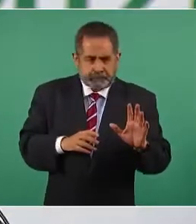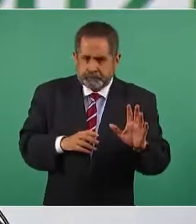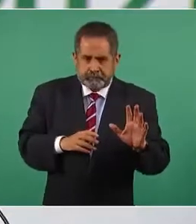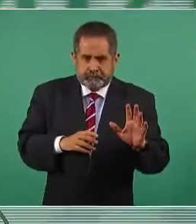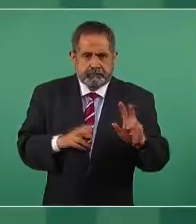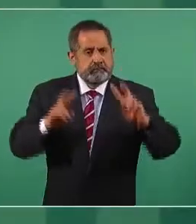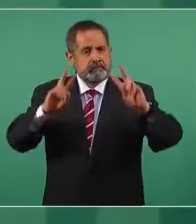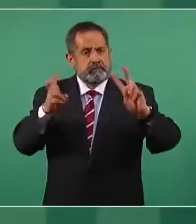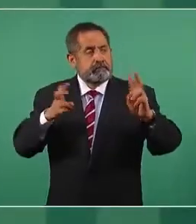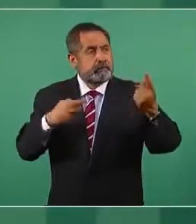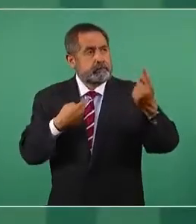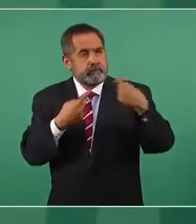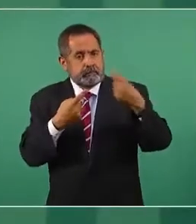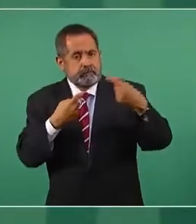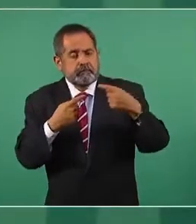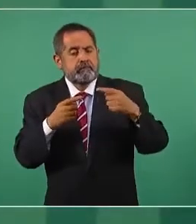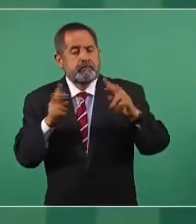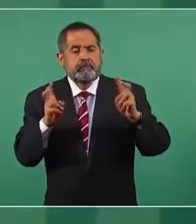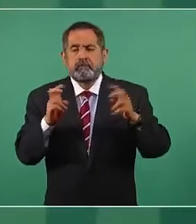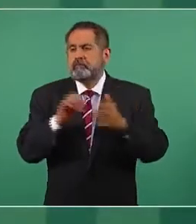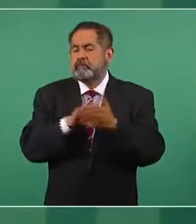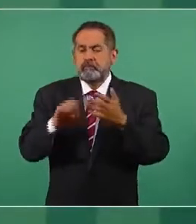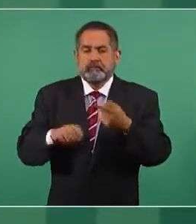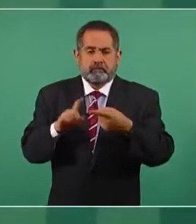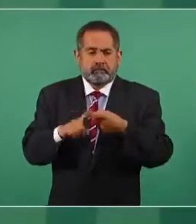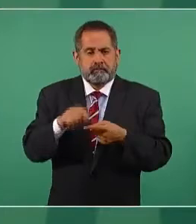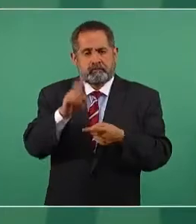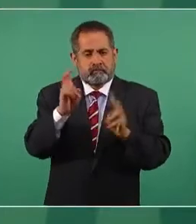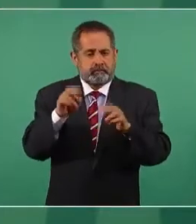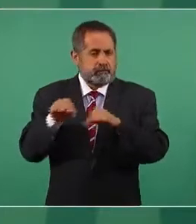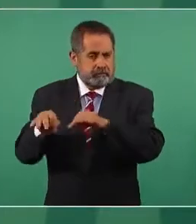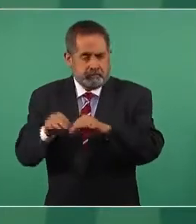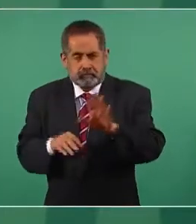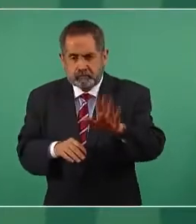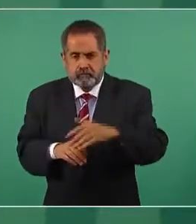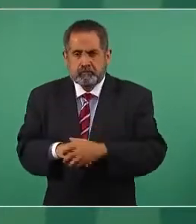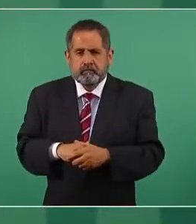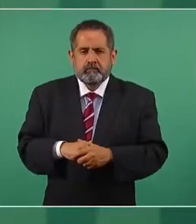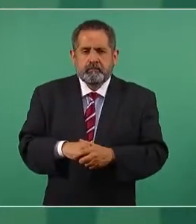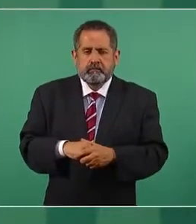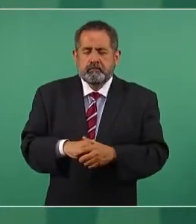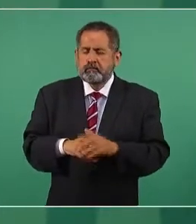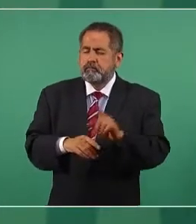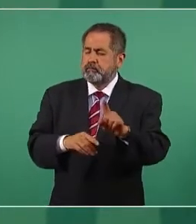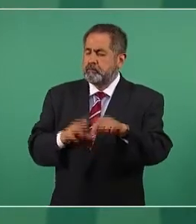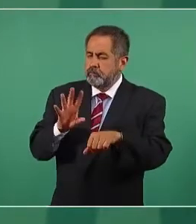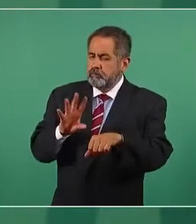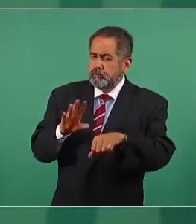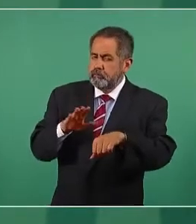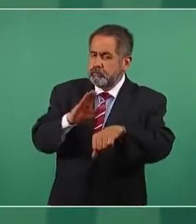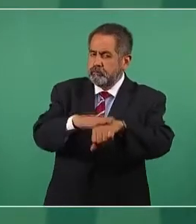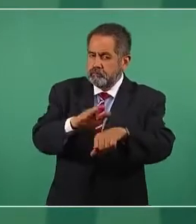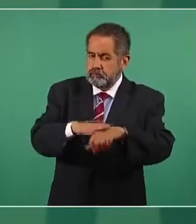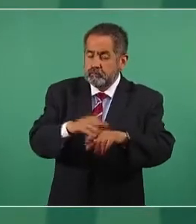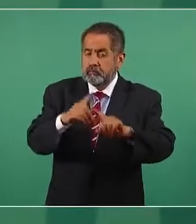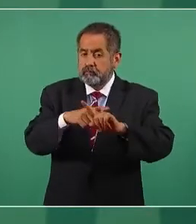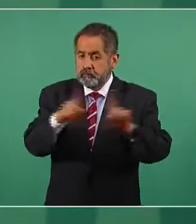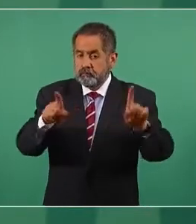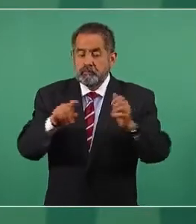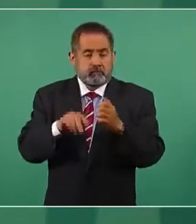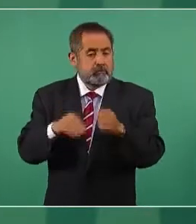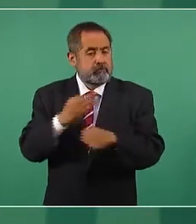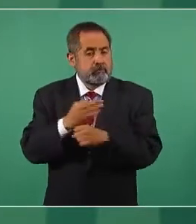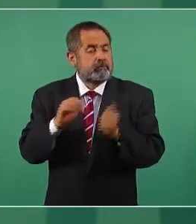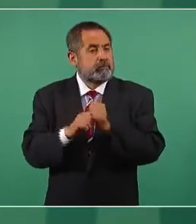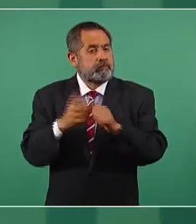temas bilaterales, como podría ser el tema laboral. Ahora, ahí solo apuntaría yo que estamos en una etapa distinta con Estados